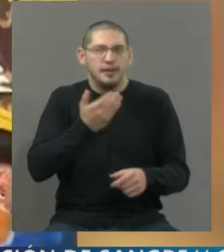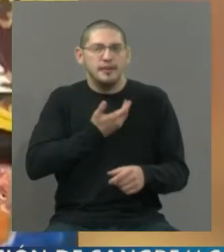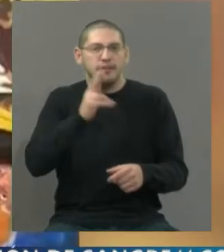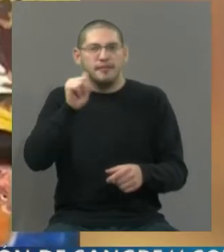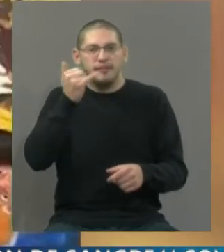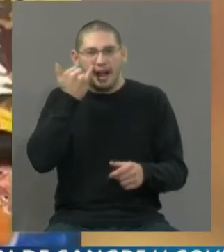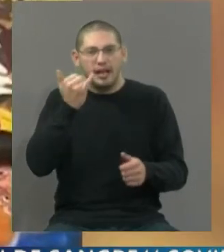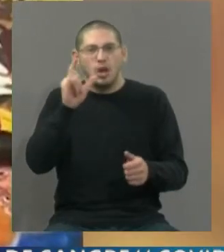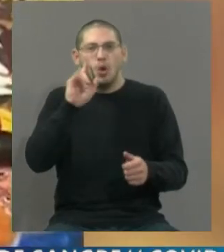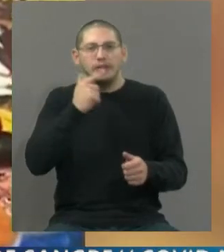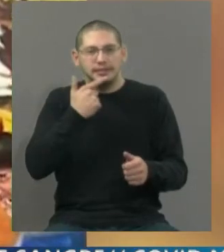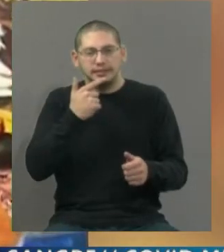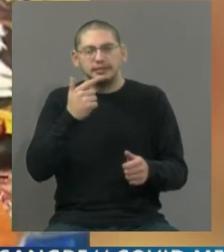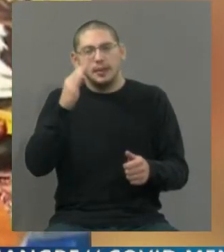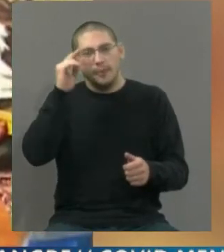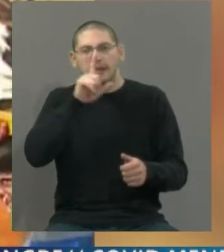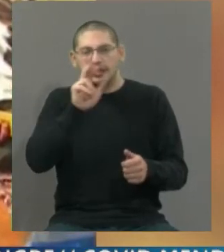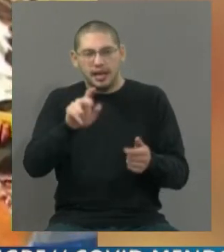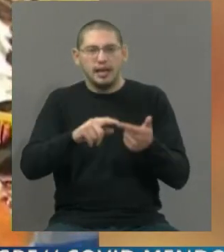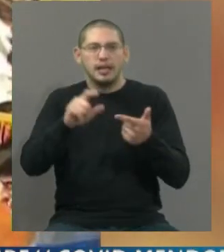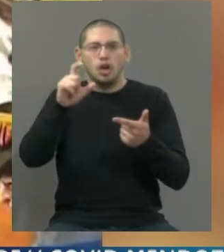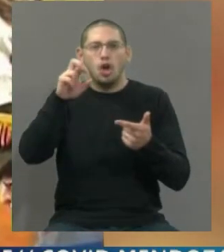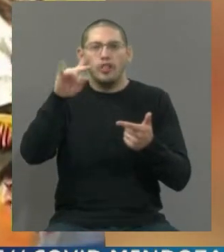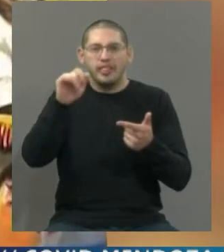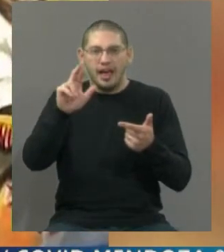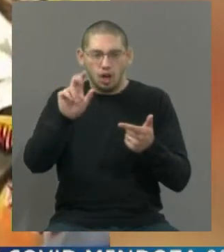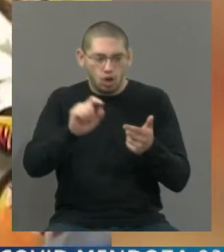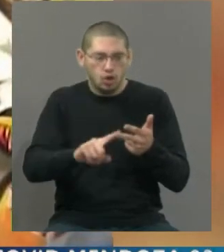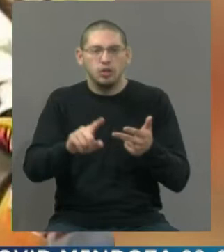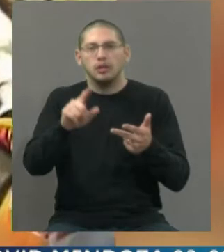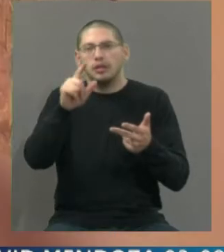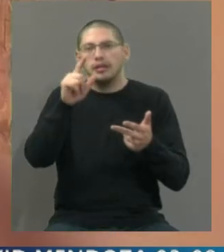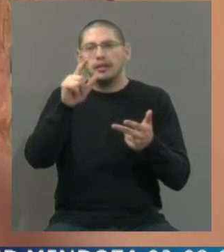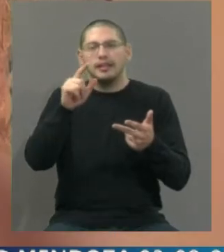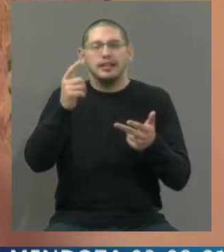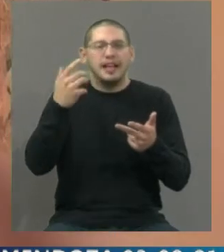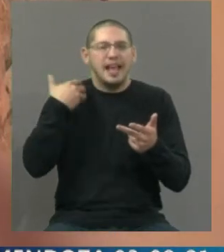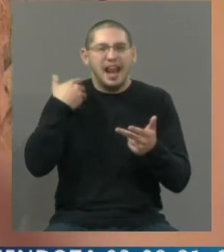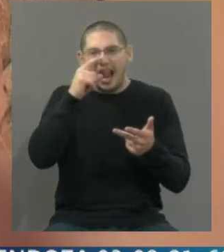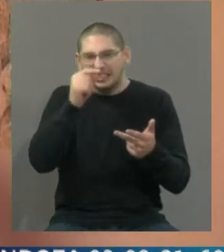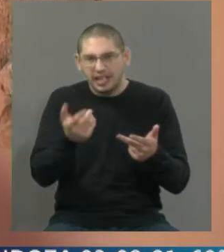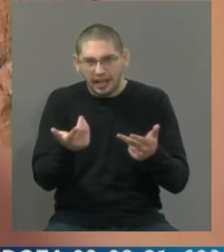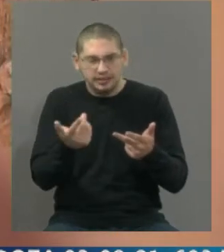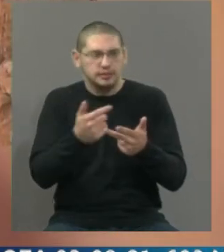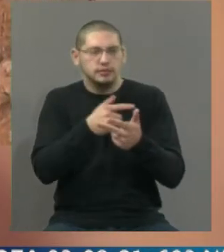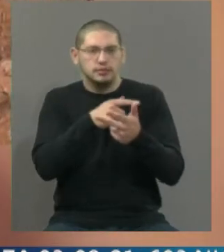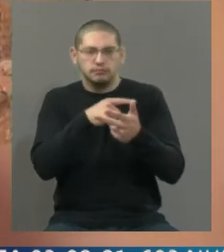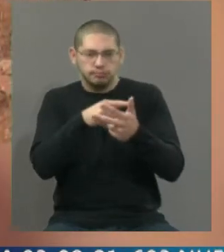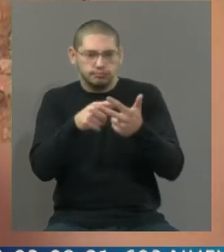Beltrán, Álvarez Condarco, el general Las Heras, ¿no? Empieza a conformar un equipo que podríamos decir que